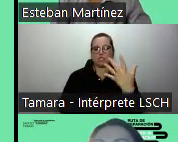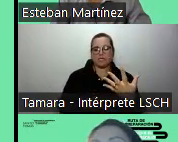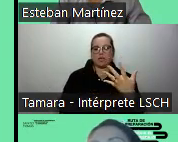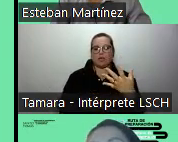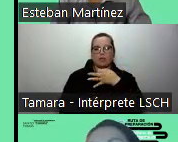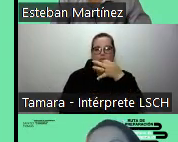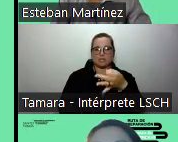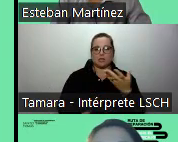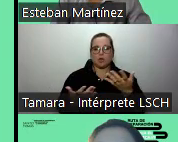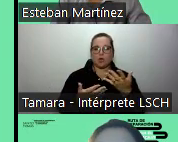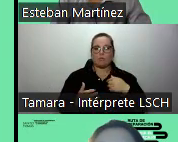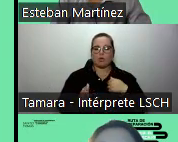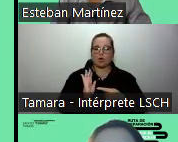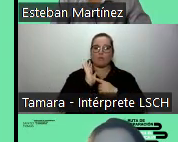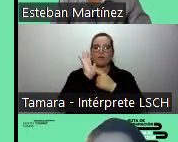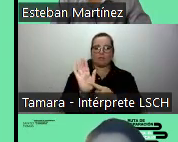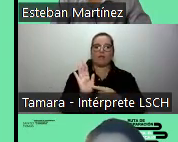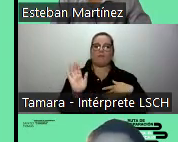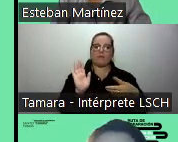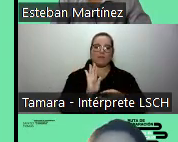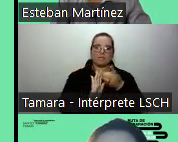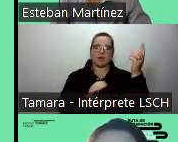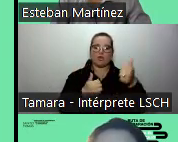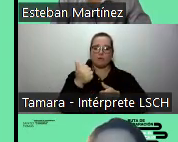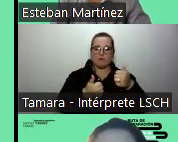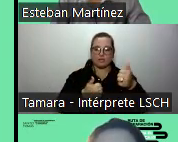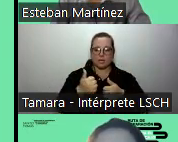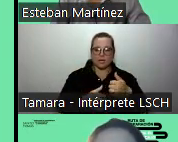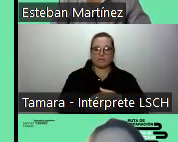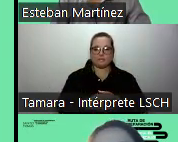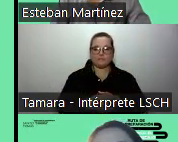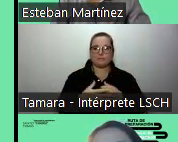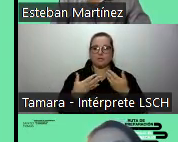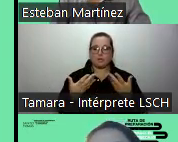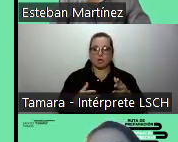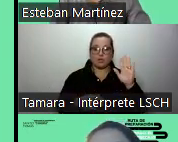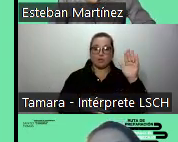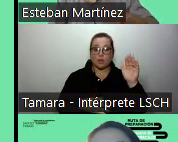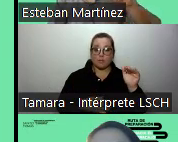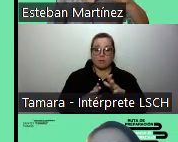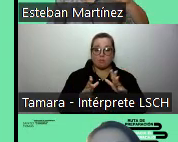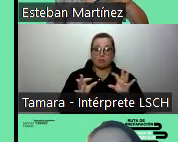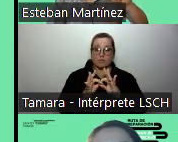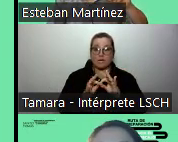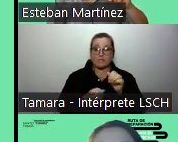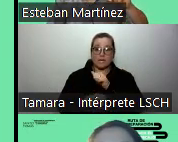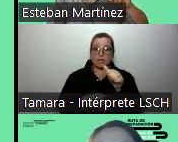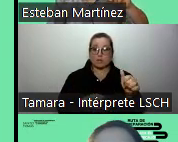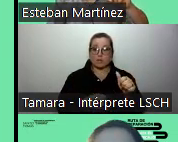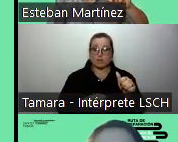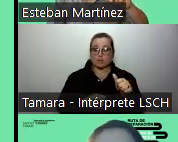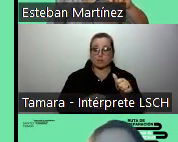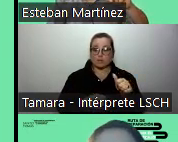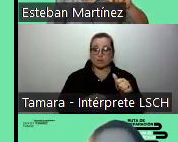como ser protagonista de Mi desarrollo profesional y con esto no despedimos Muchas gracias Y como siempre lo hay una